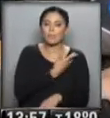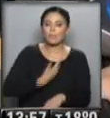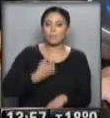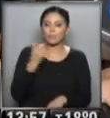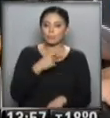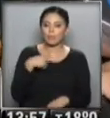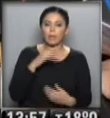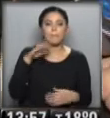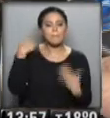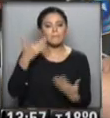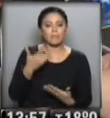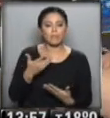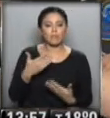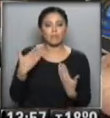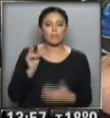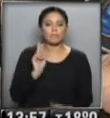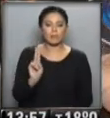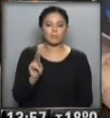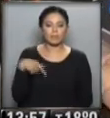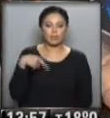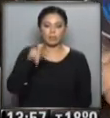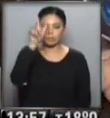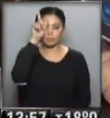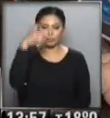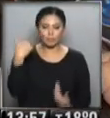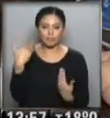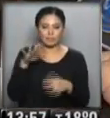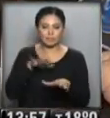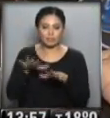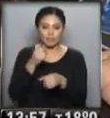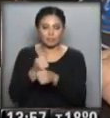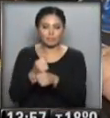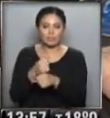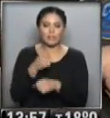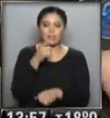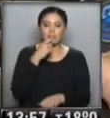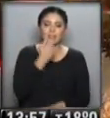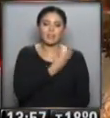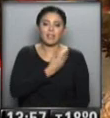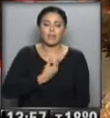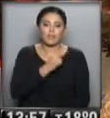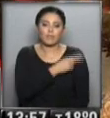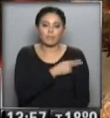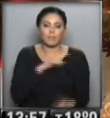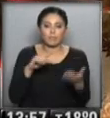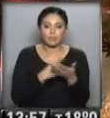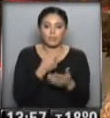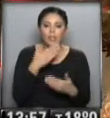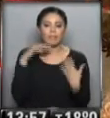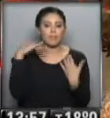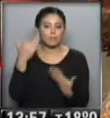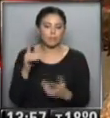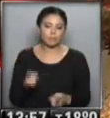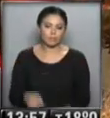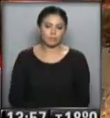adelante esa represión, porque si no nosotros no hubiésemos tenido después la justificación posterior del jefe de gobierno de la ciudad.